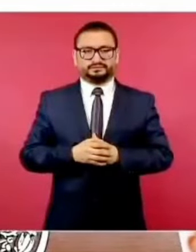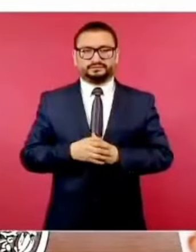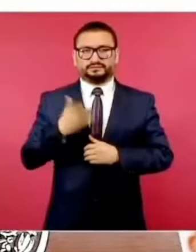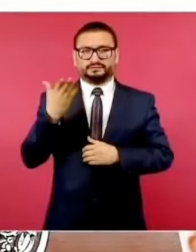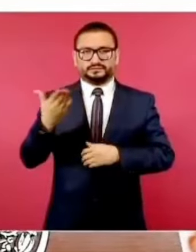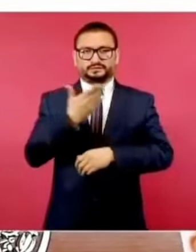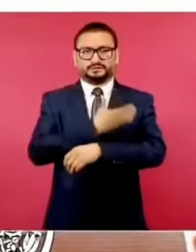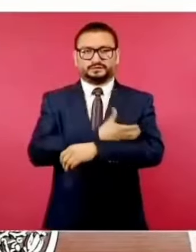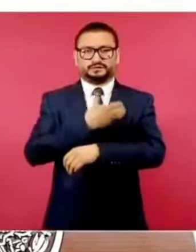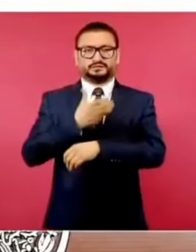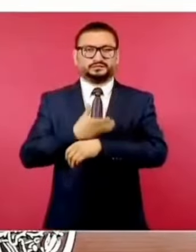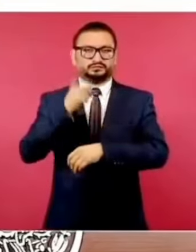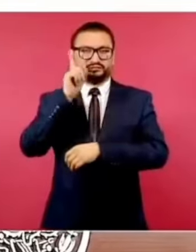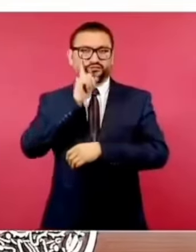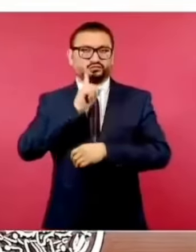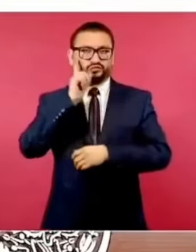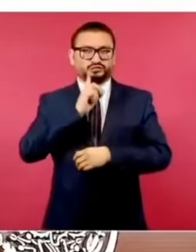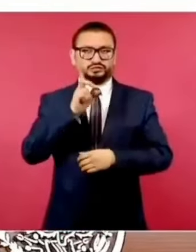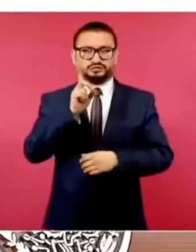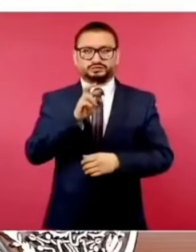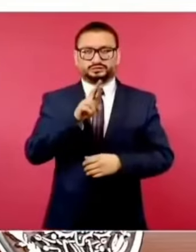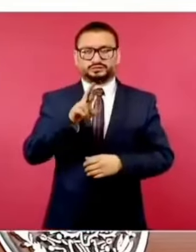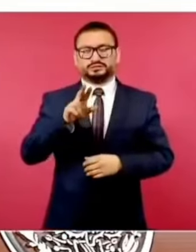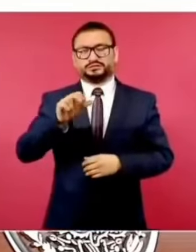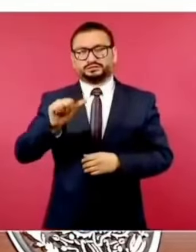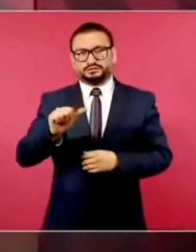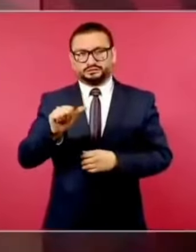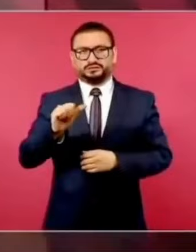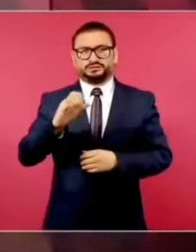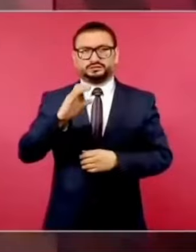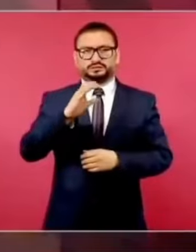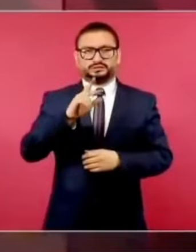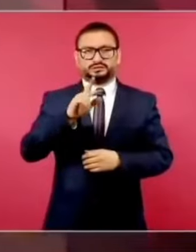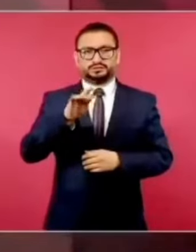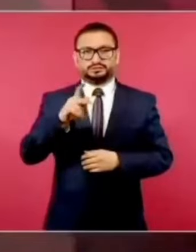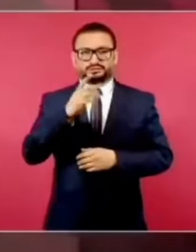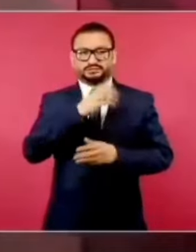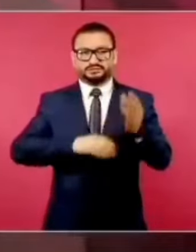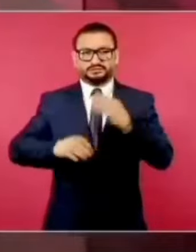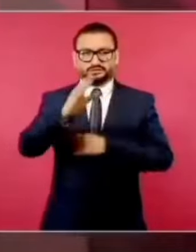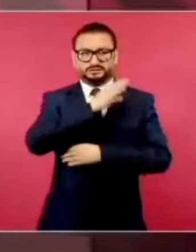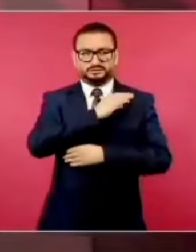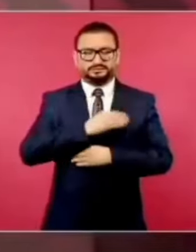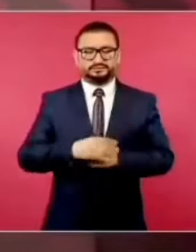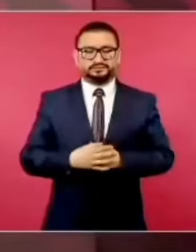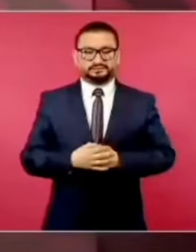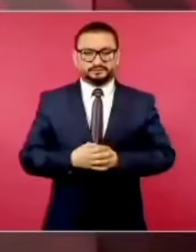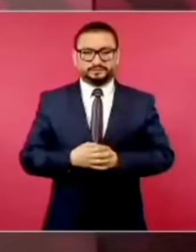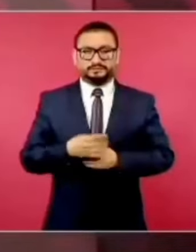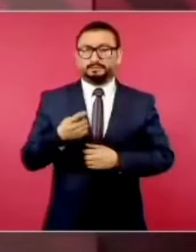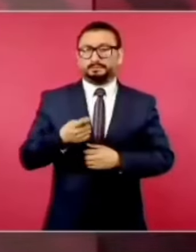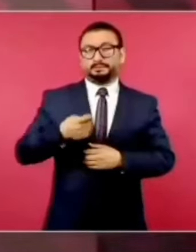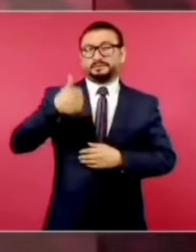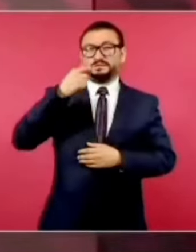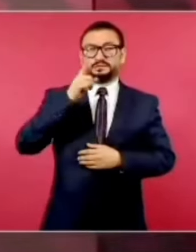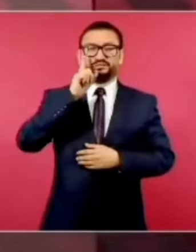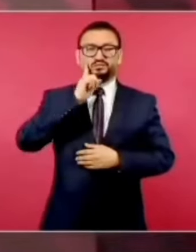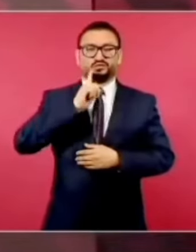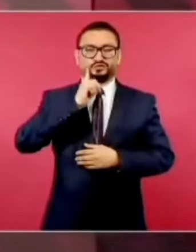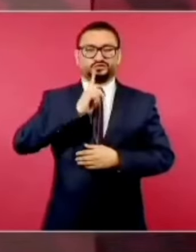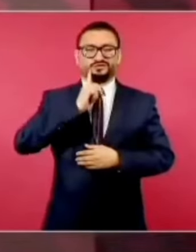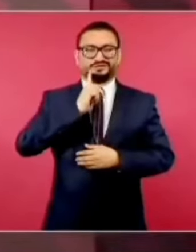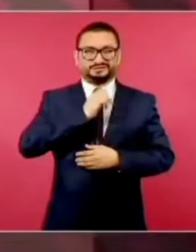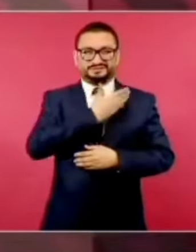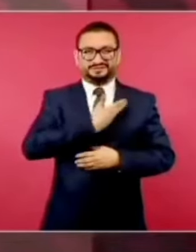compañera, doctora Claudia Sheinbaum, la primera mujer en la